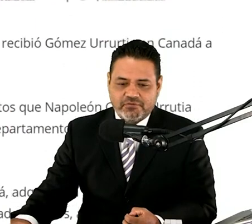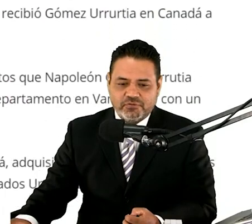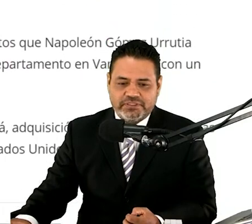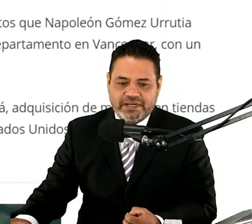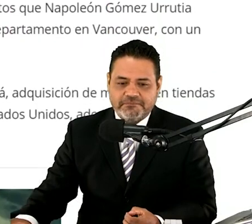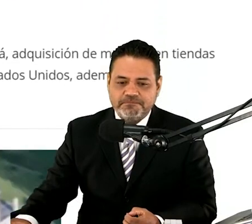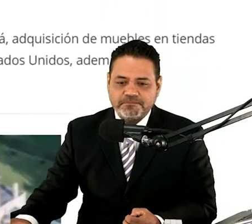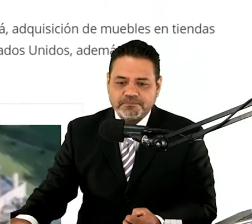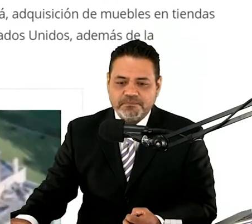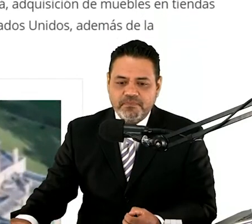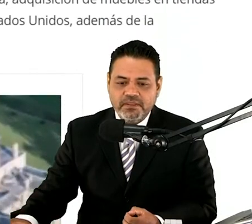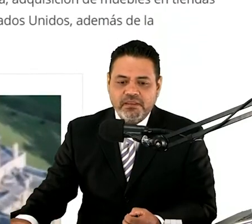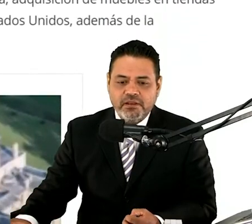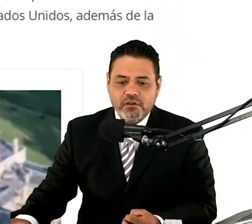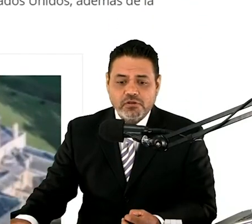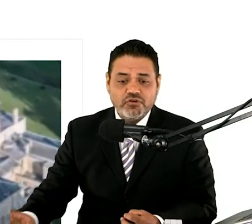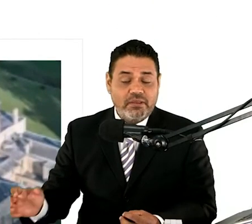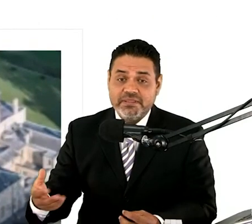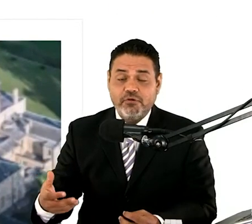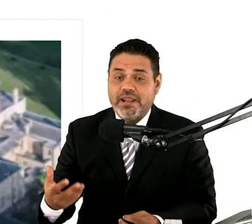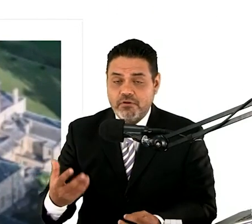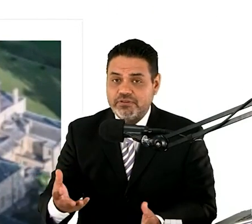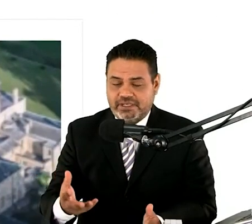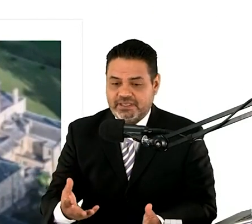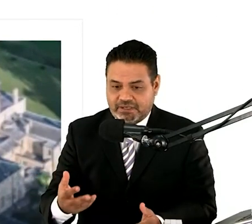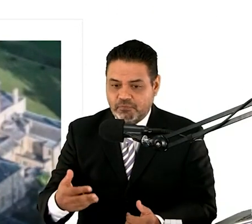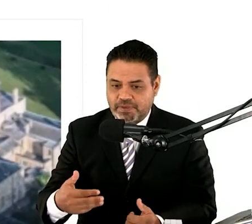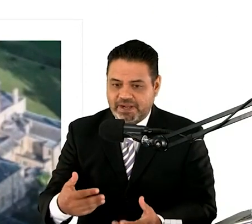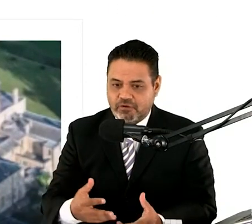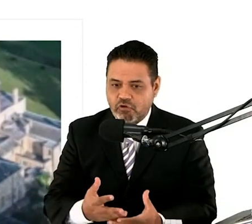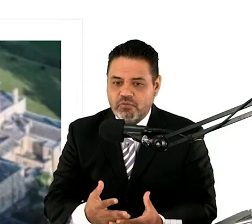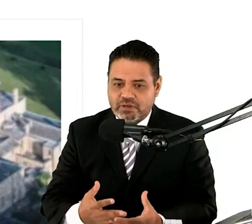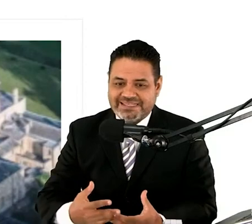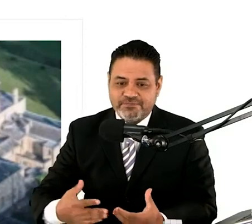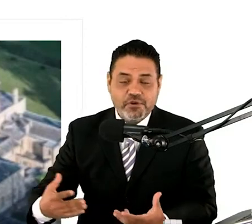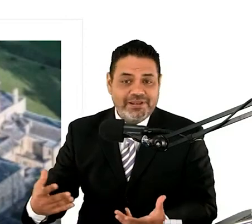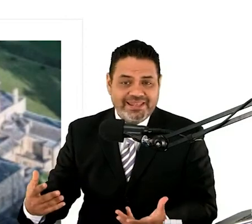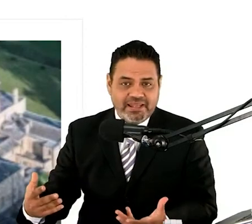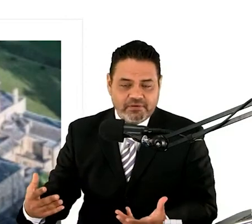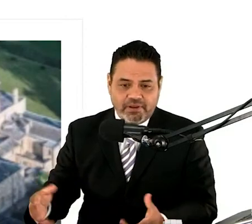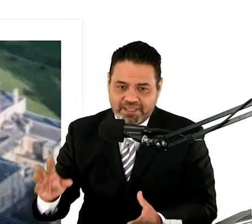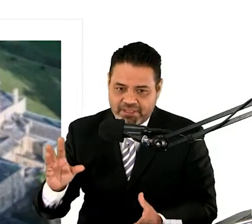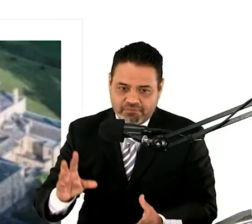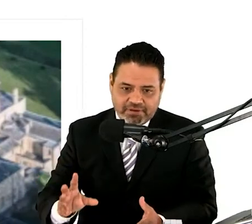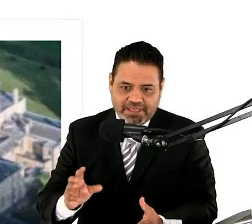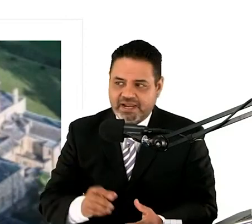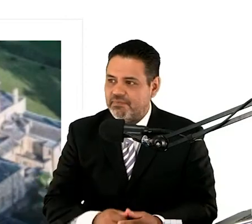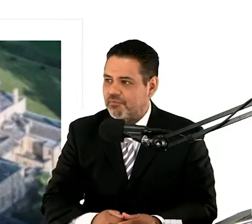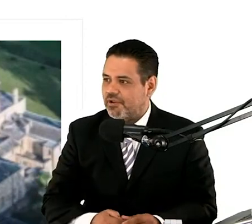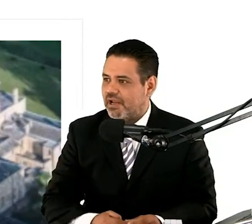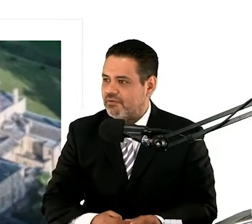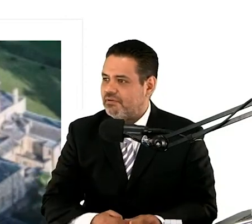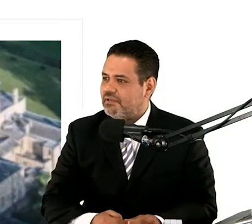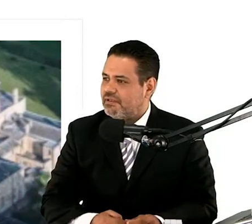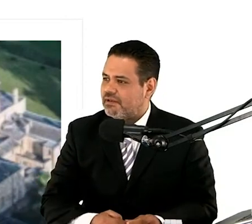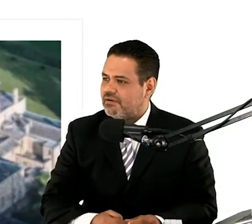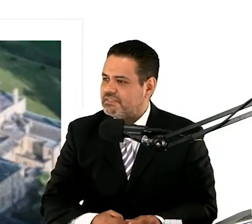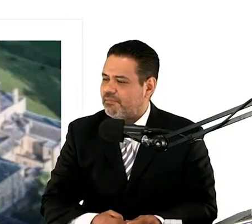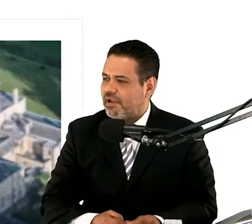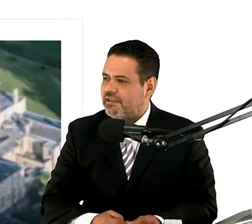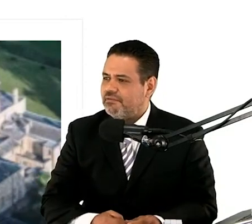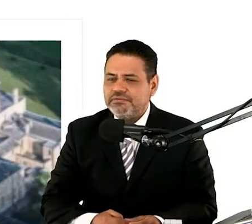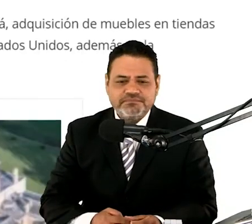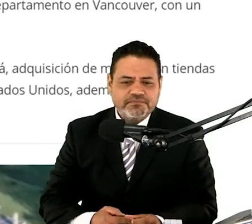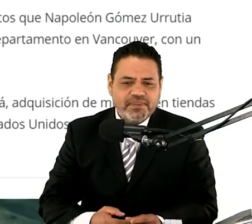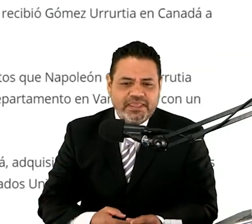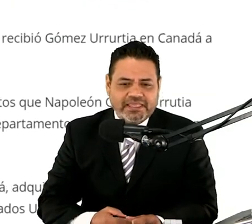ustedes lo quieren consultar no solamente una nota que recupera como desvió el dinero ahí hay un diagrama muy claro creo